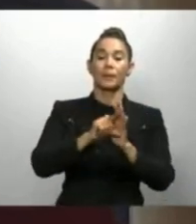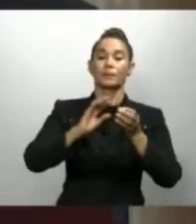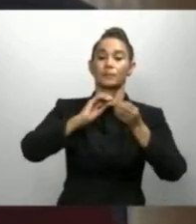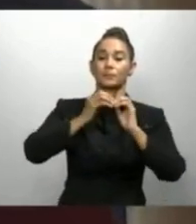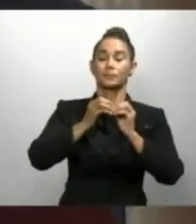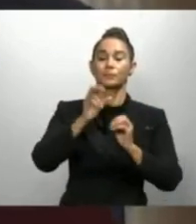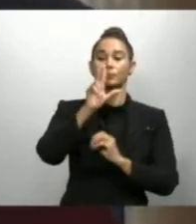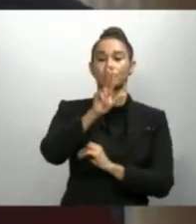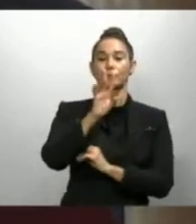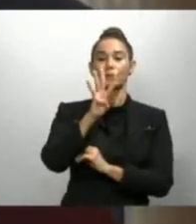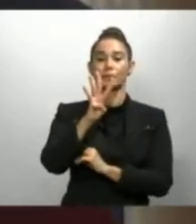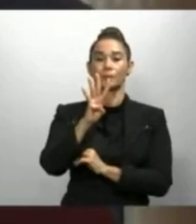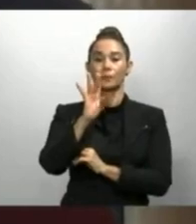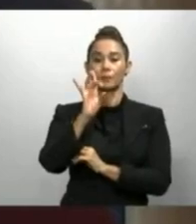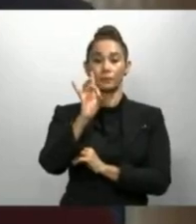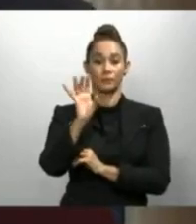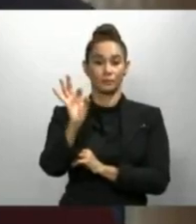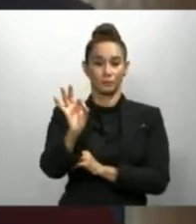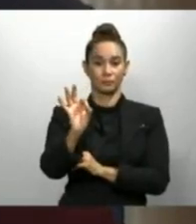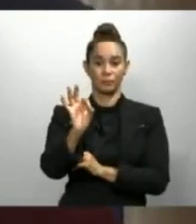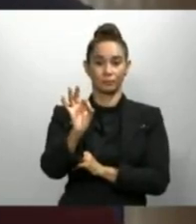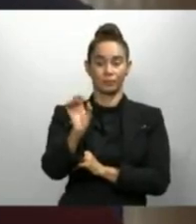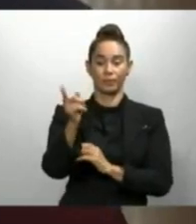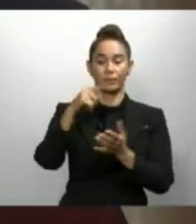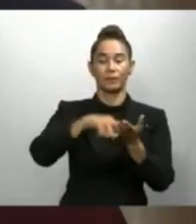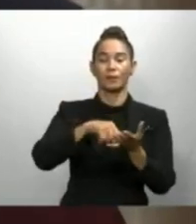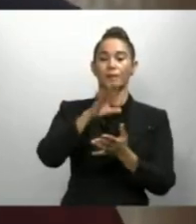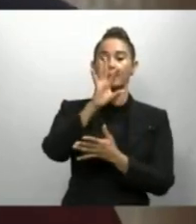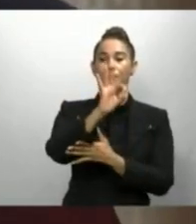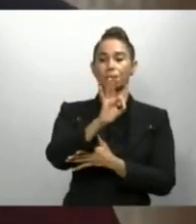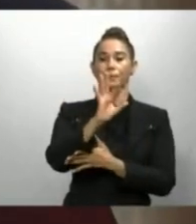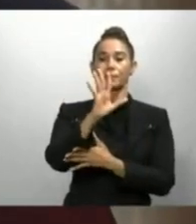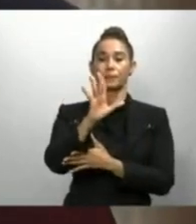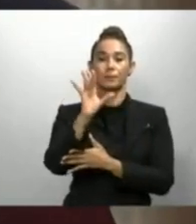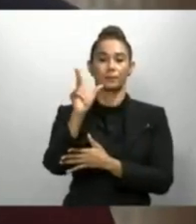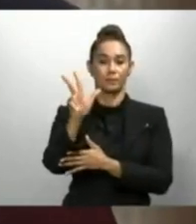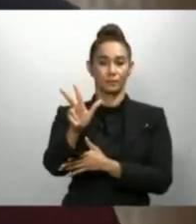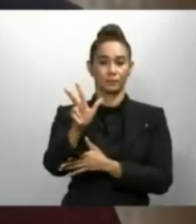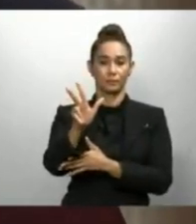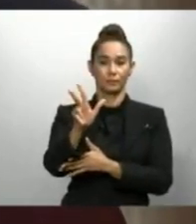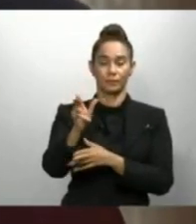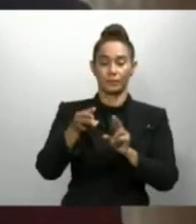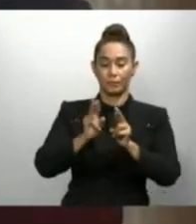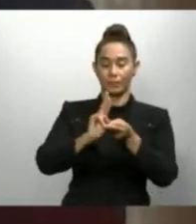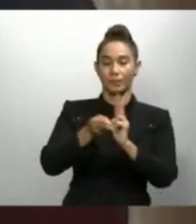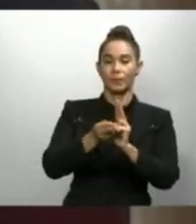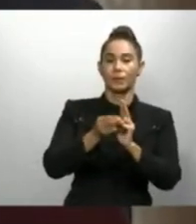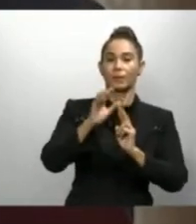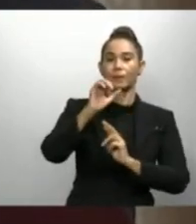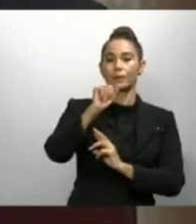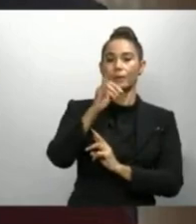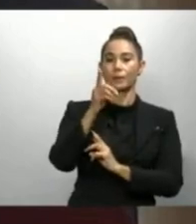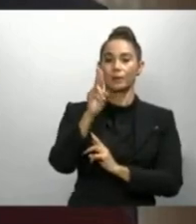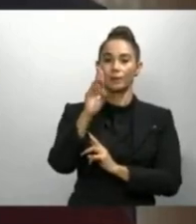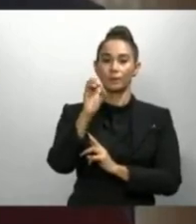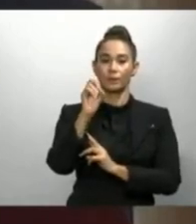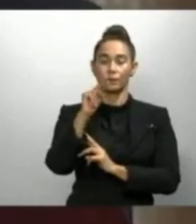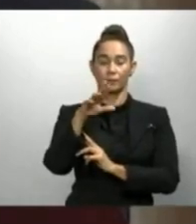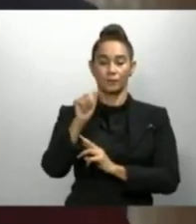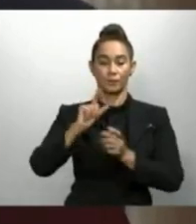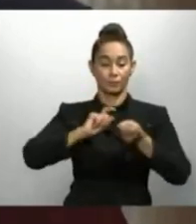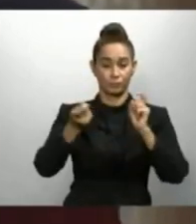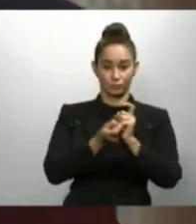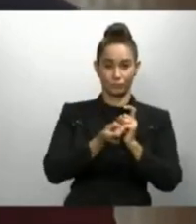número 3489 de 1953 para el régimen de las aduanas y sus